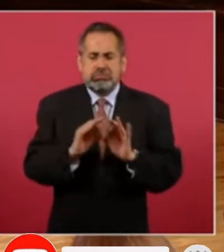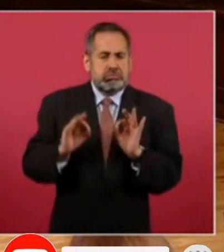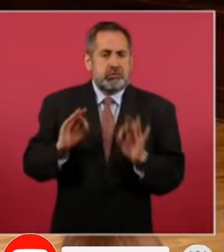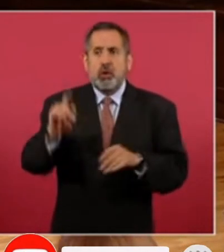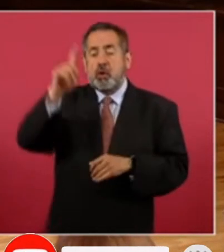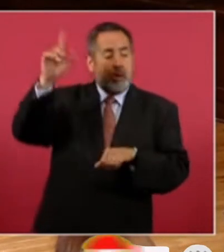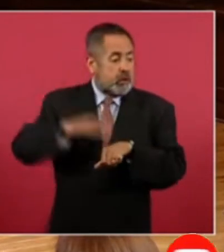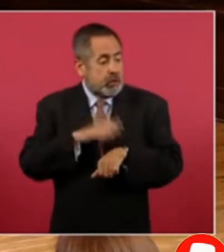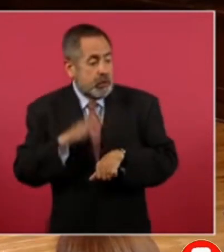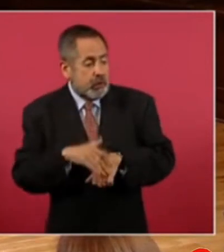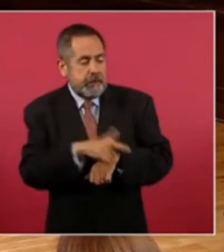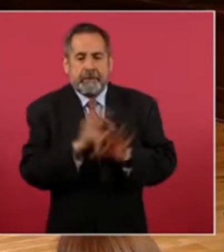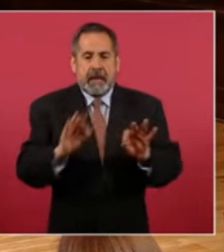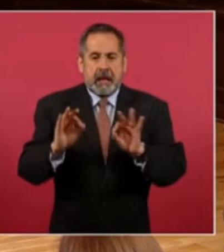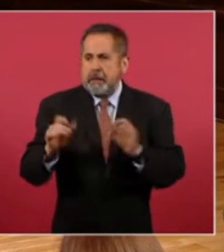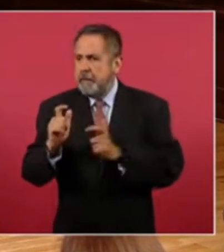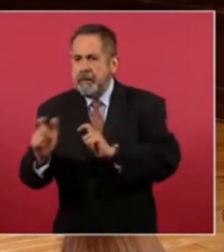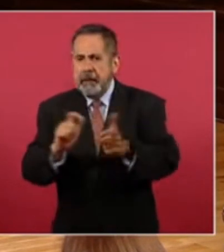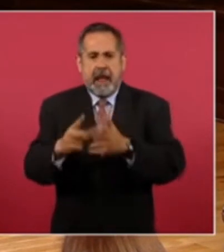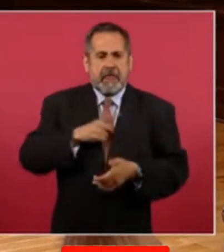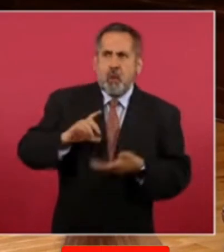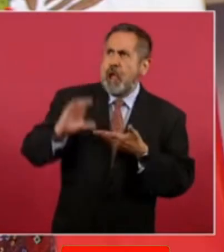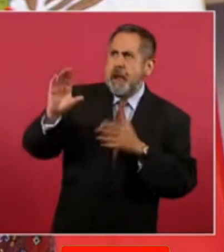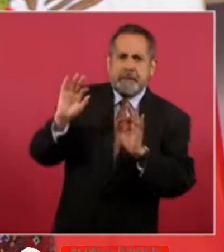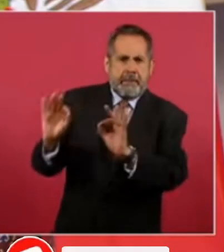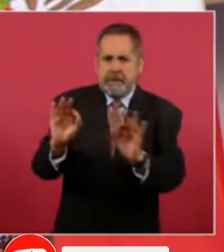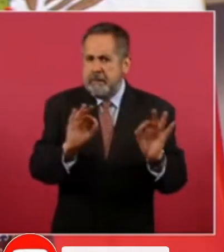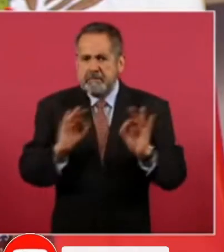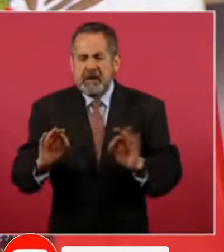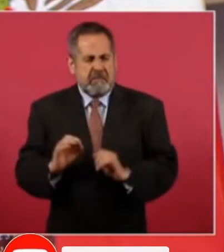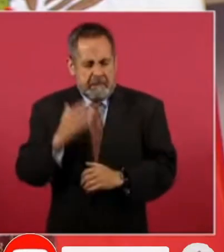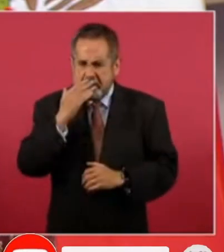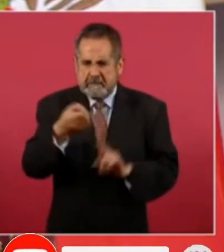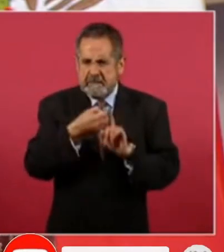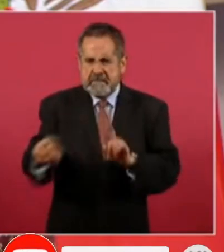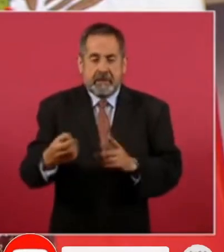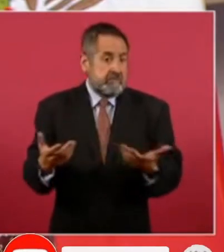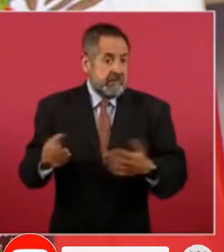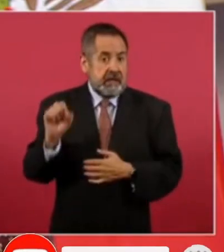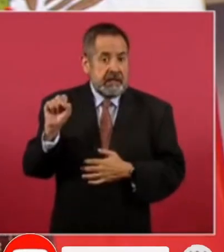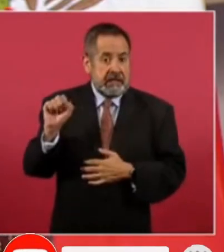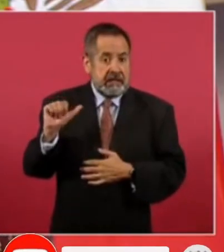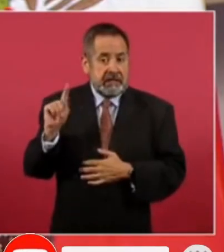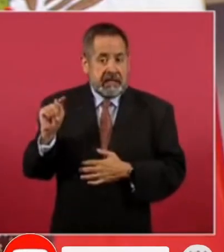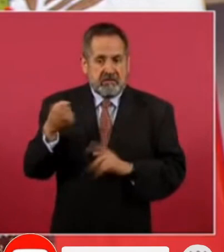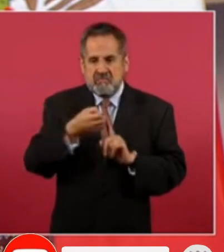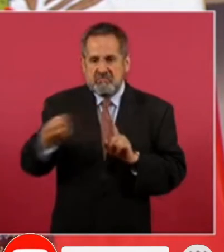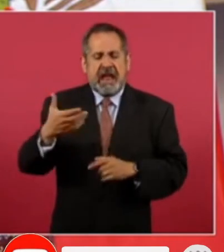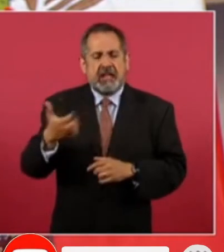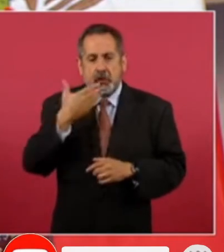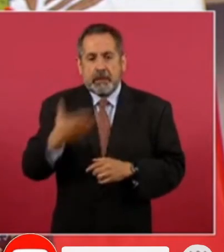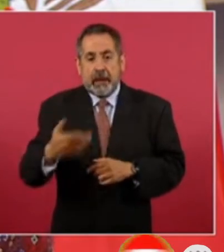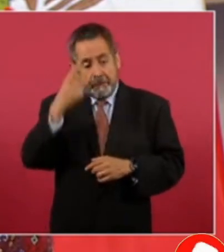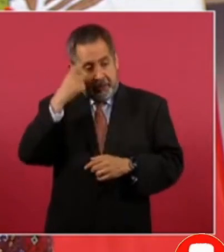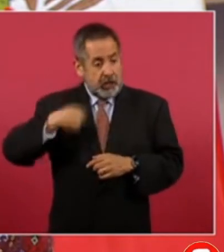estables los niveles de deuda. El SAT puso su granito de arena para que nuestro país no hipotecara